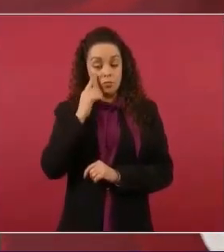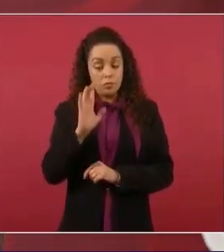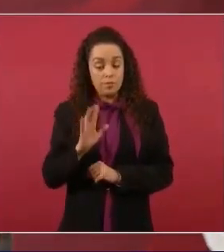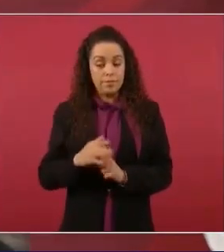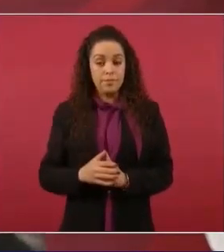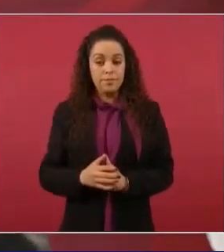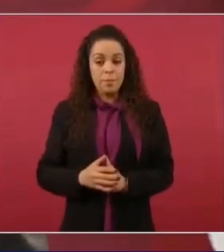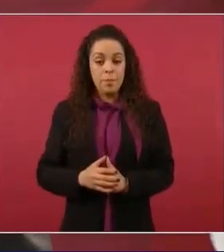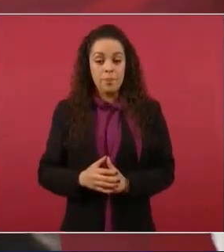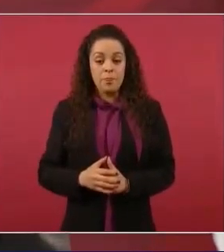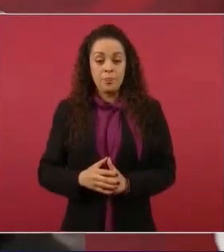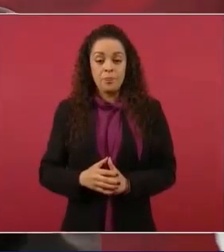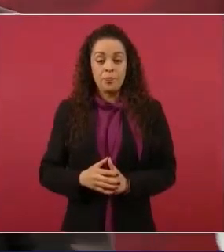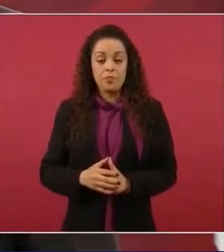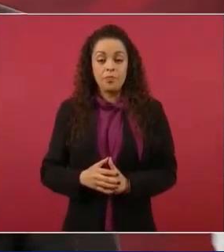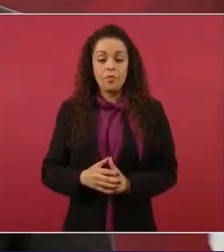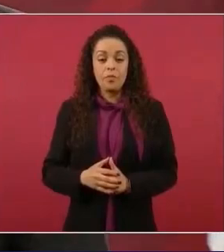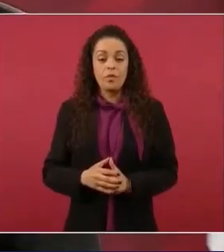la